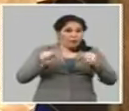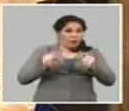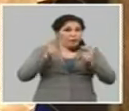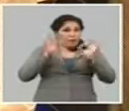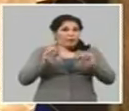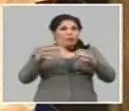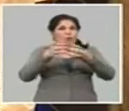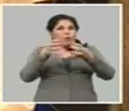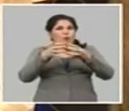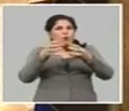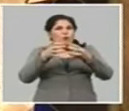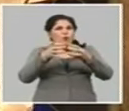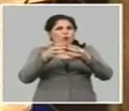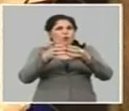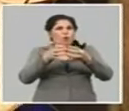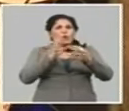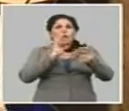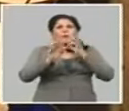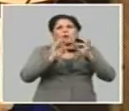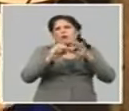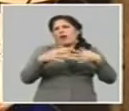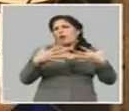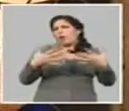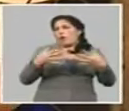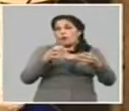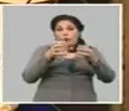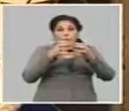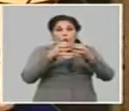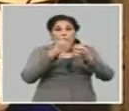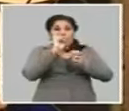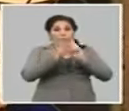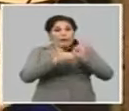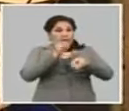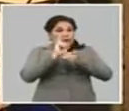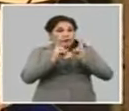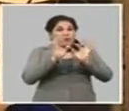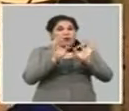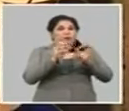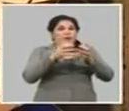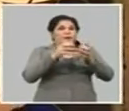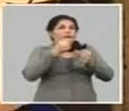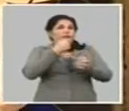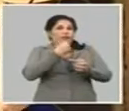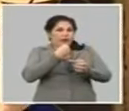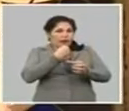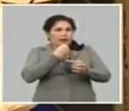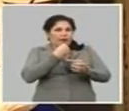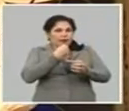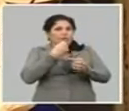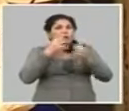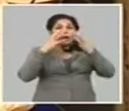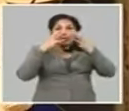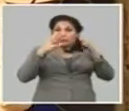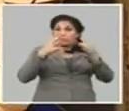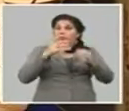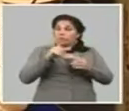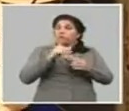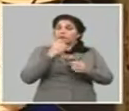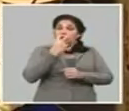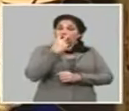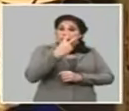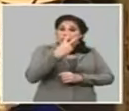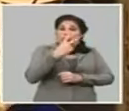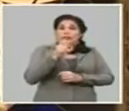los grupos vulnerables que los vamos a seguir trabajando es el grupo de indicaciones vinculado a los adultos mayores que no podemos desatender y